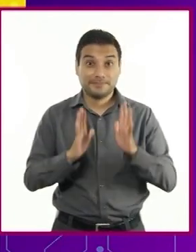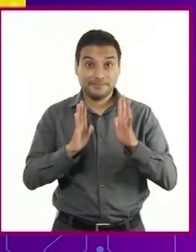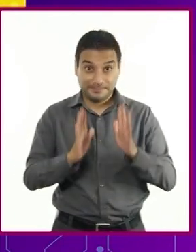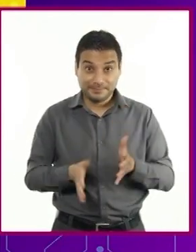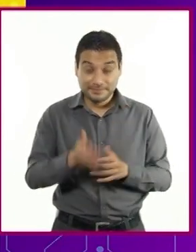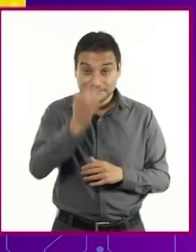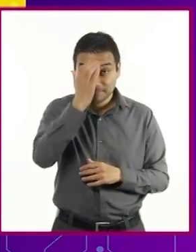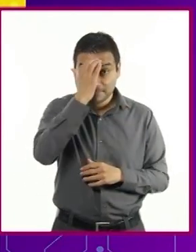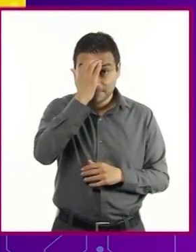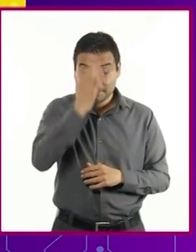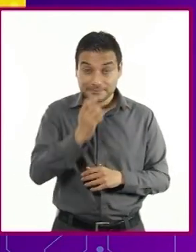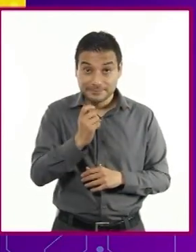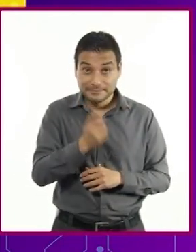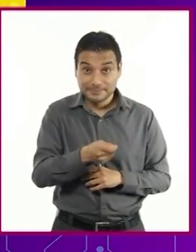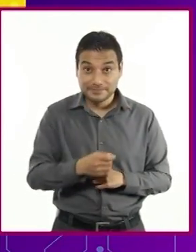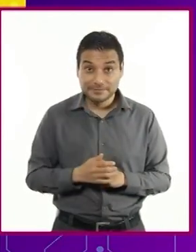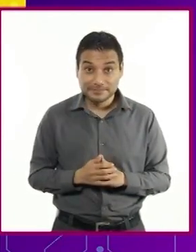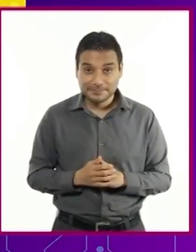descubrieron?